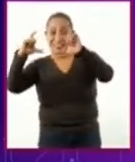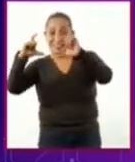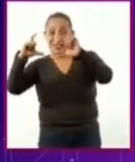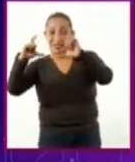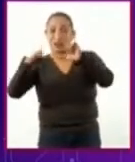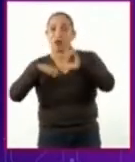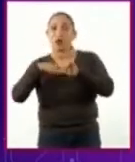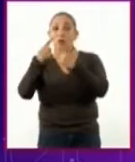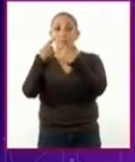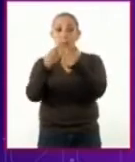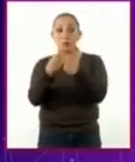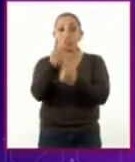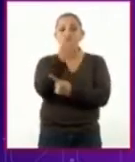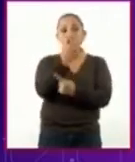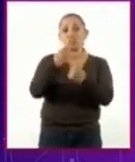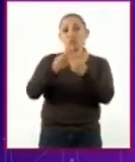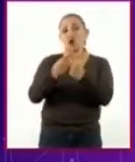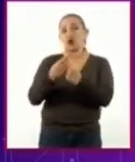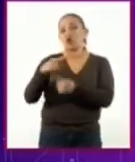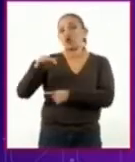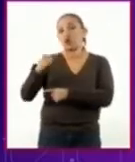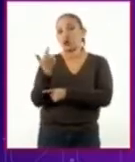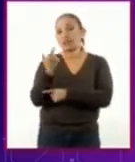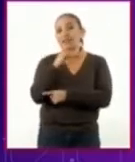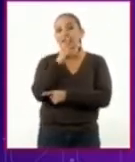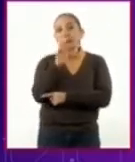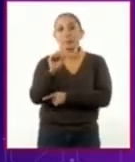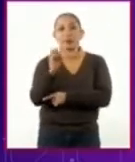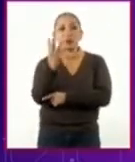paréntesis multiplicamos 2 por 12, que es